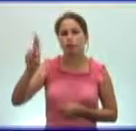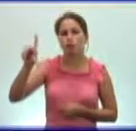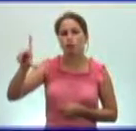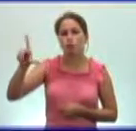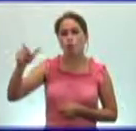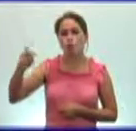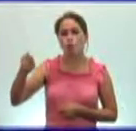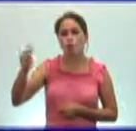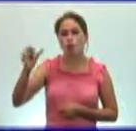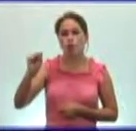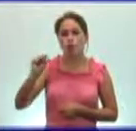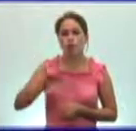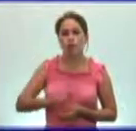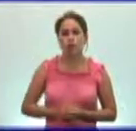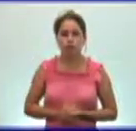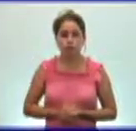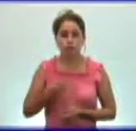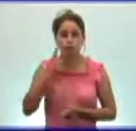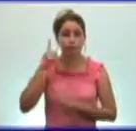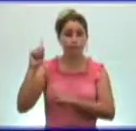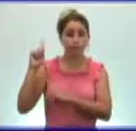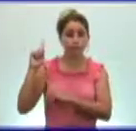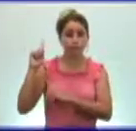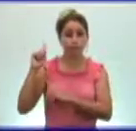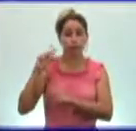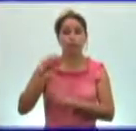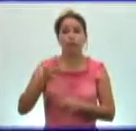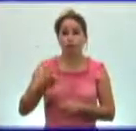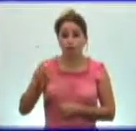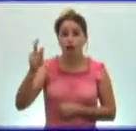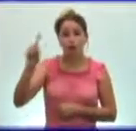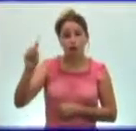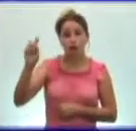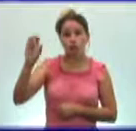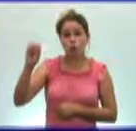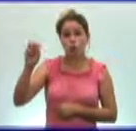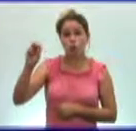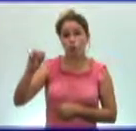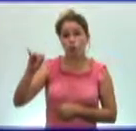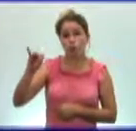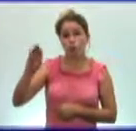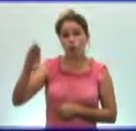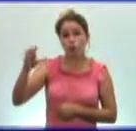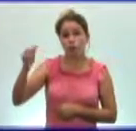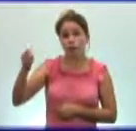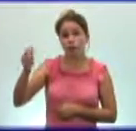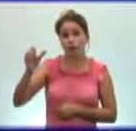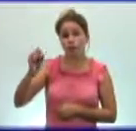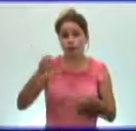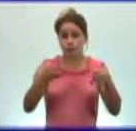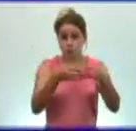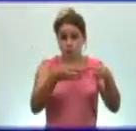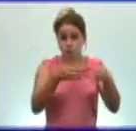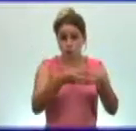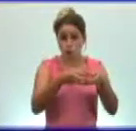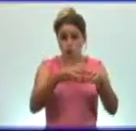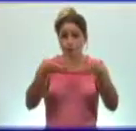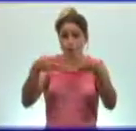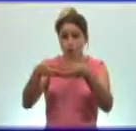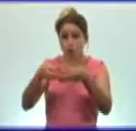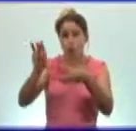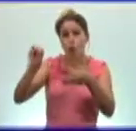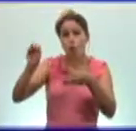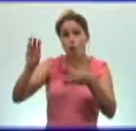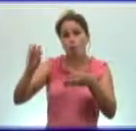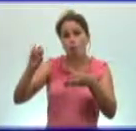partícula, las clasificamos como atómicas, moleculares o iónicas. ¿Cuáles son estas sustancias que se